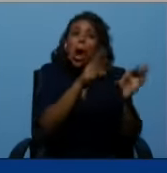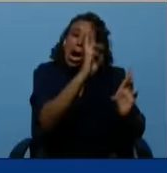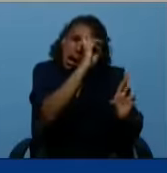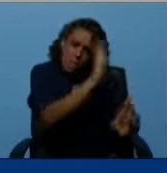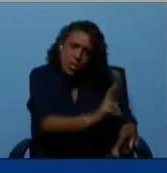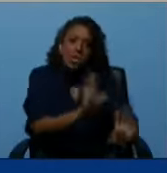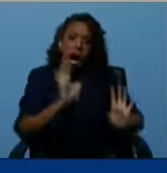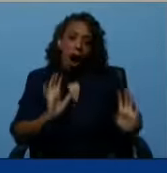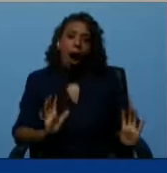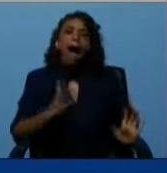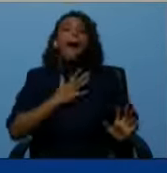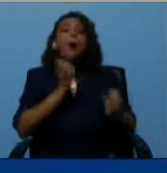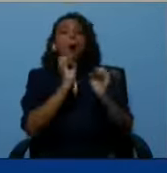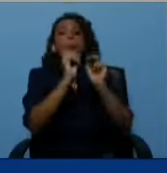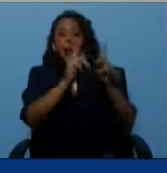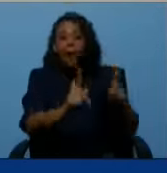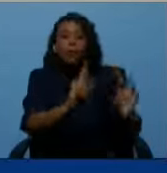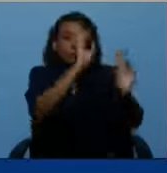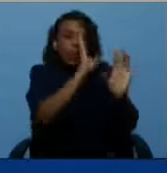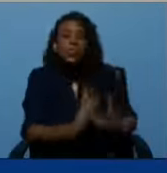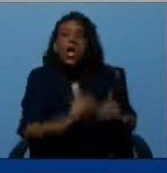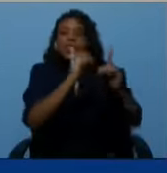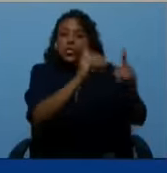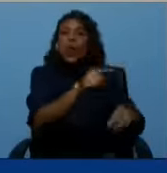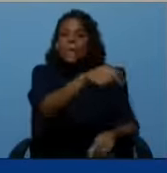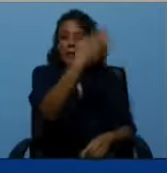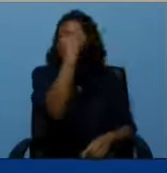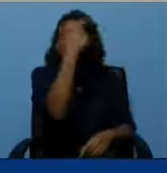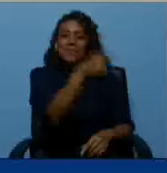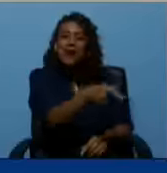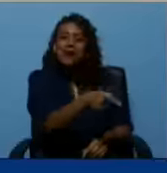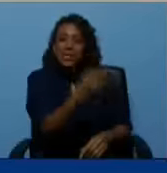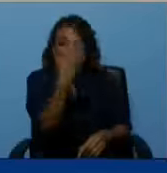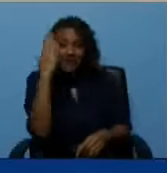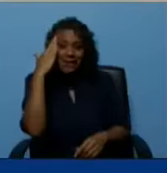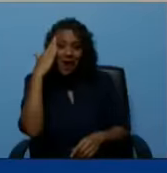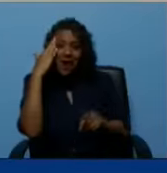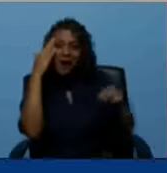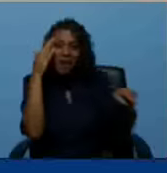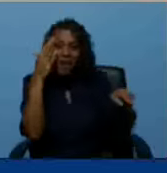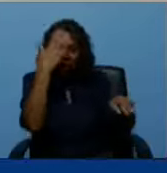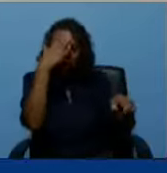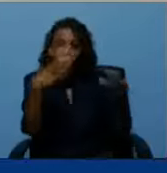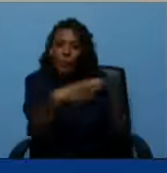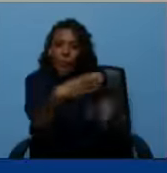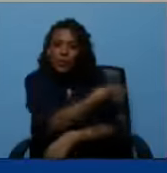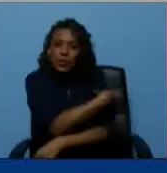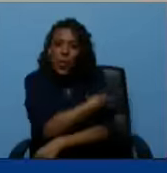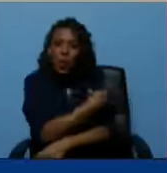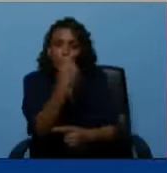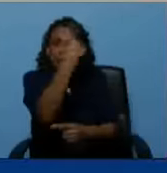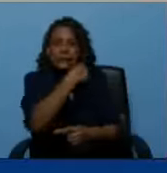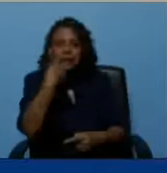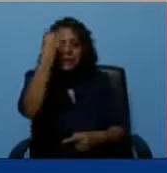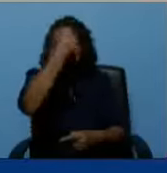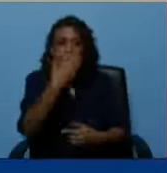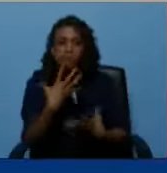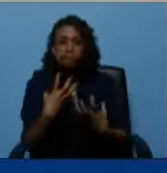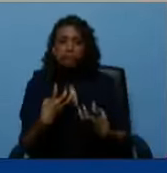respetable, los respeto, pero ellos saben muy bien, lo saben muy bien por las caras que tenían,